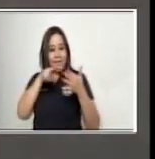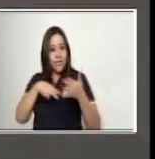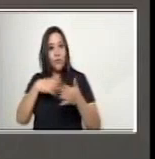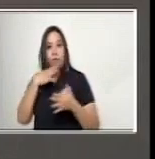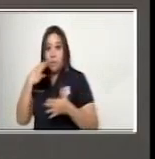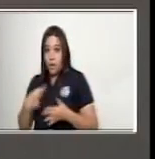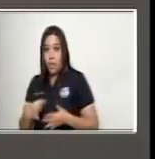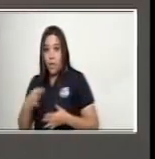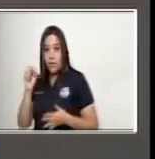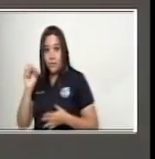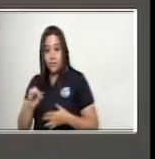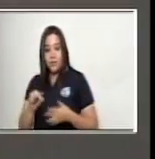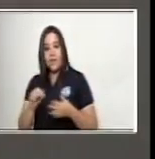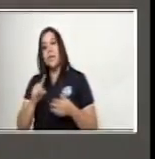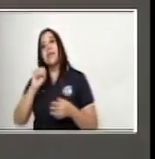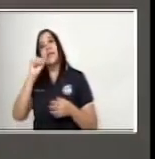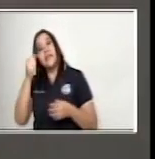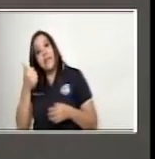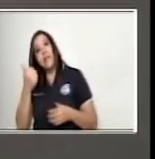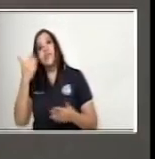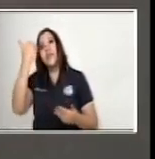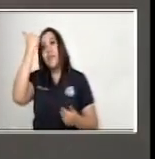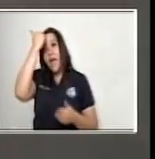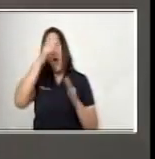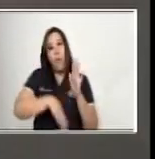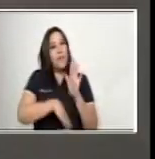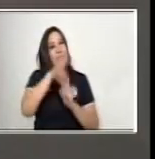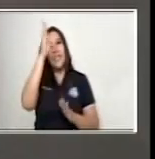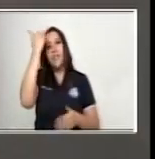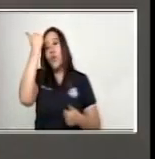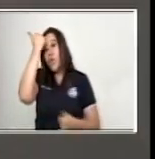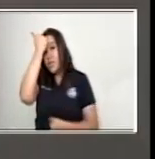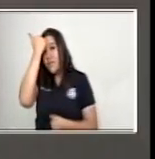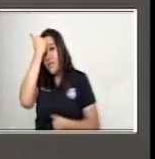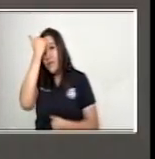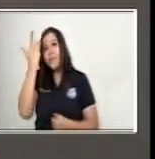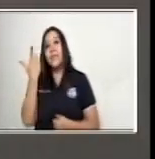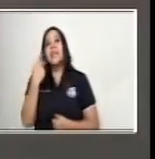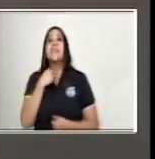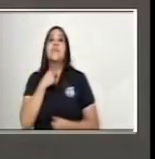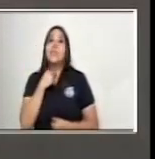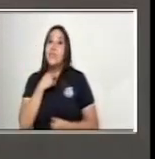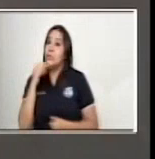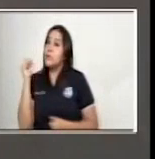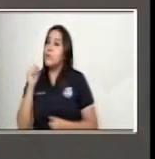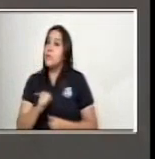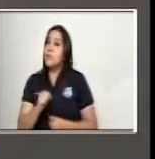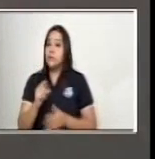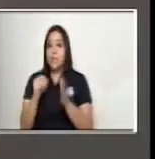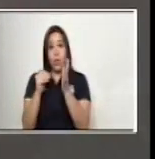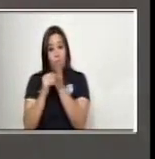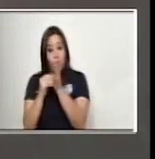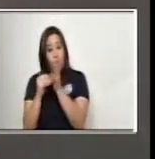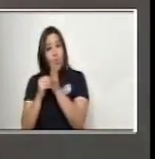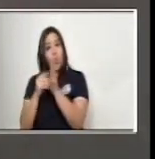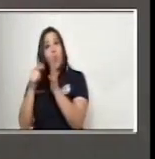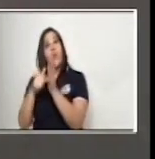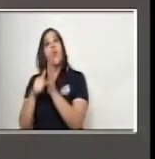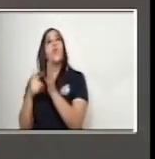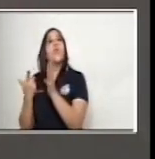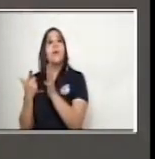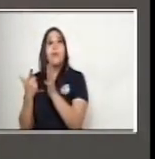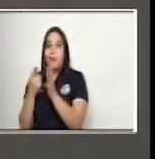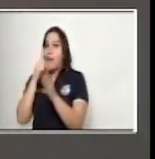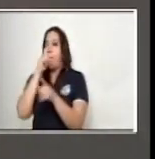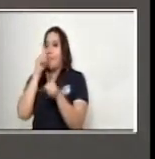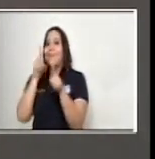están aumentando las enfermedades crónicas, según nuestra lectura, podemos decir que la variable Q también